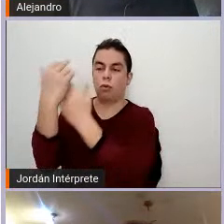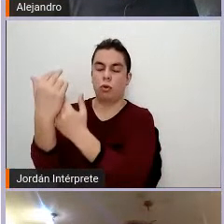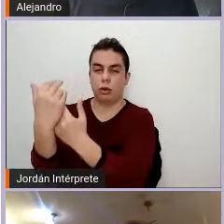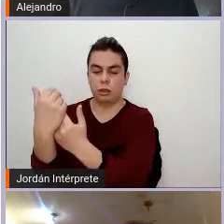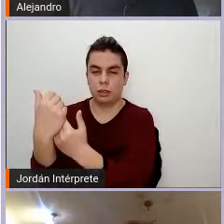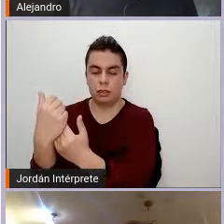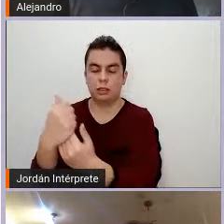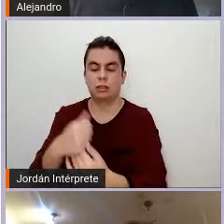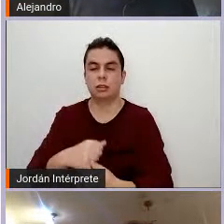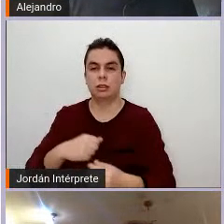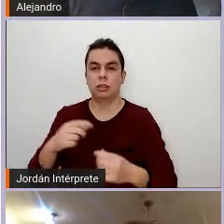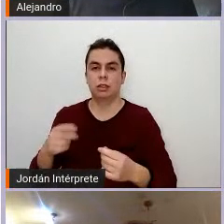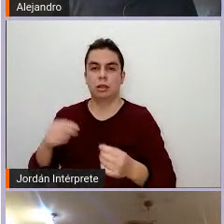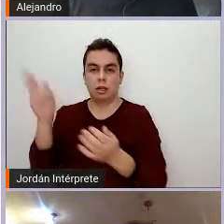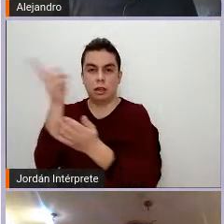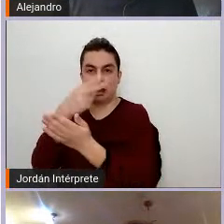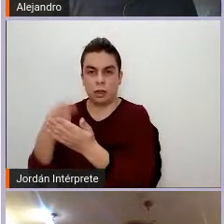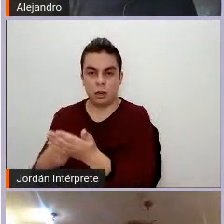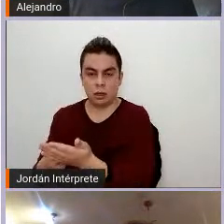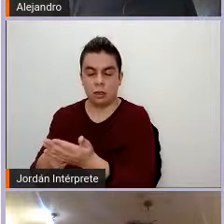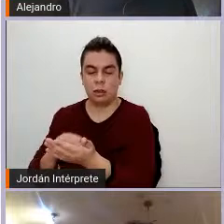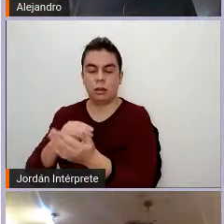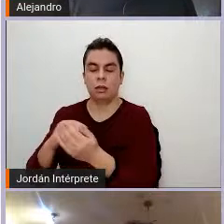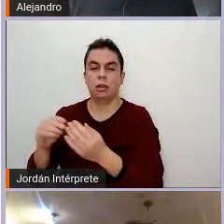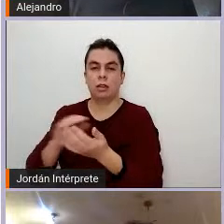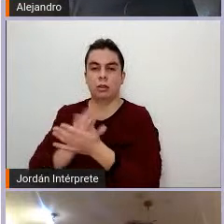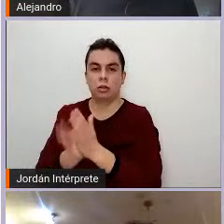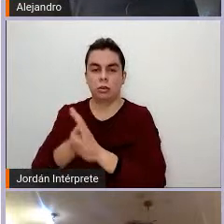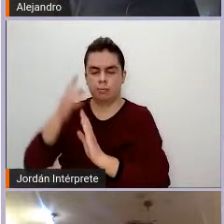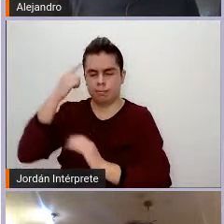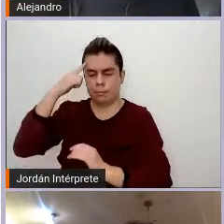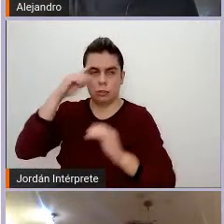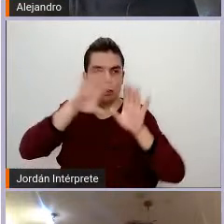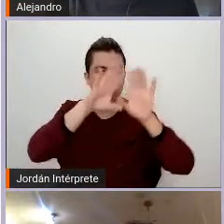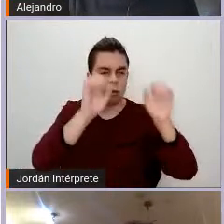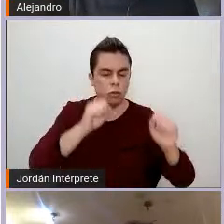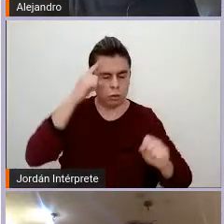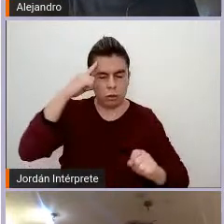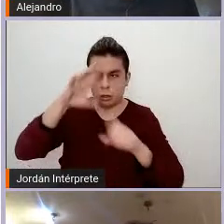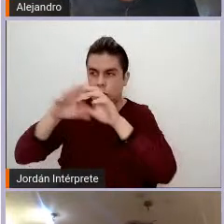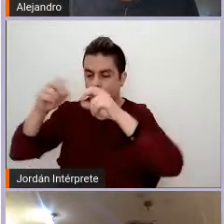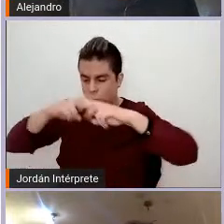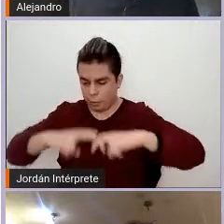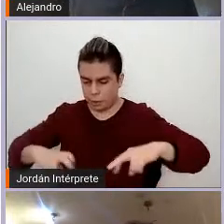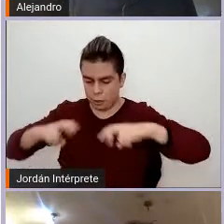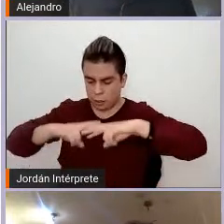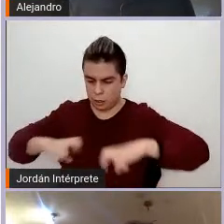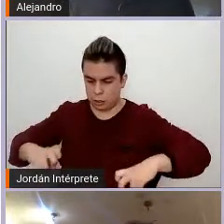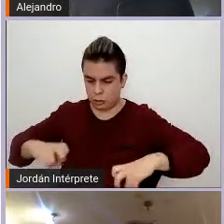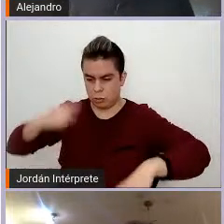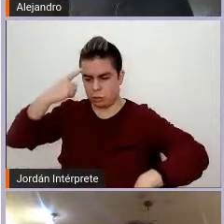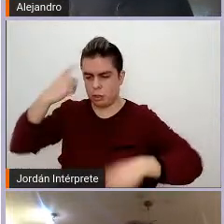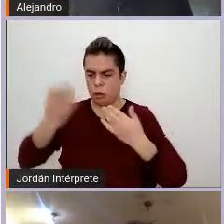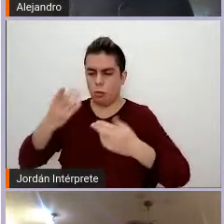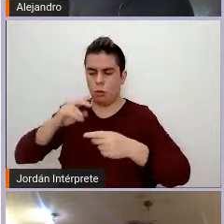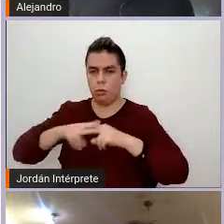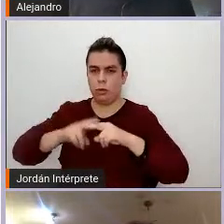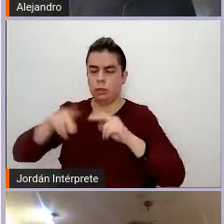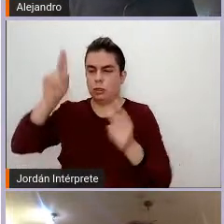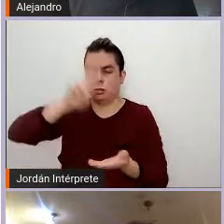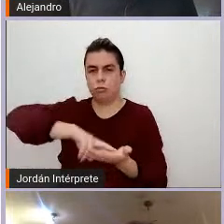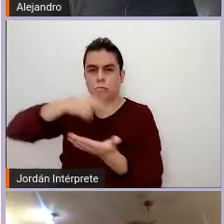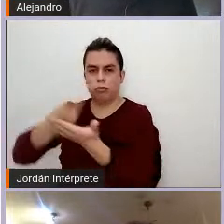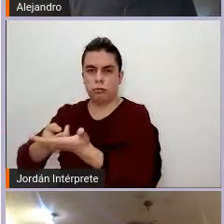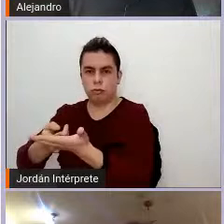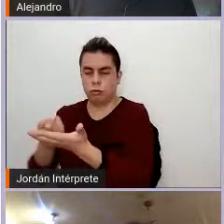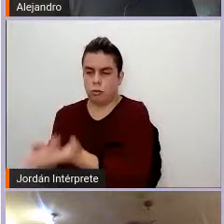vasta evidencia del uso sistemático de dispositivos de inversión, tanto en sus investigaciones como sus interpretaciones y